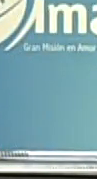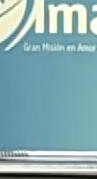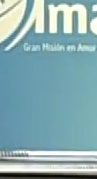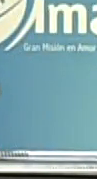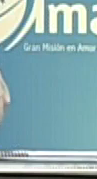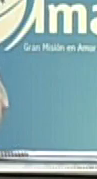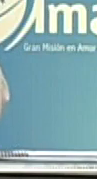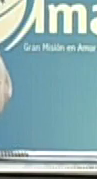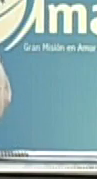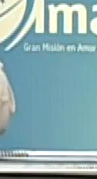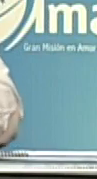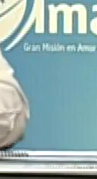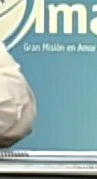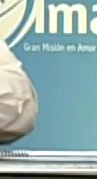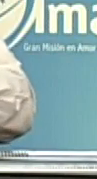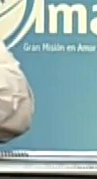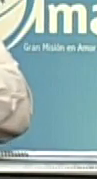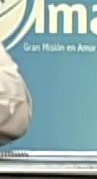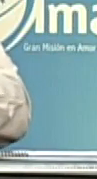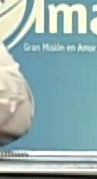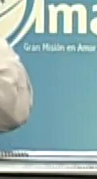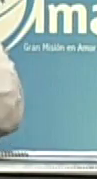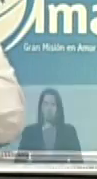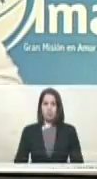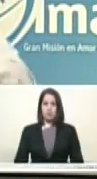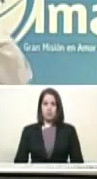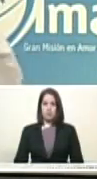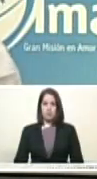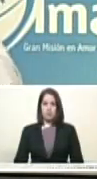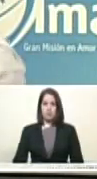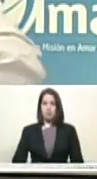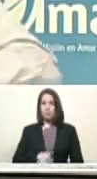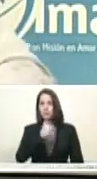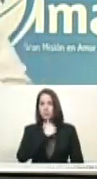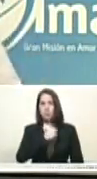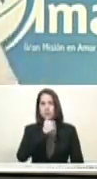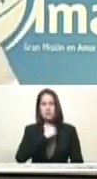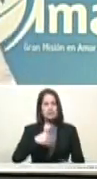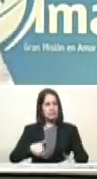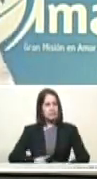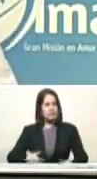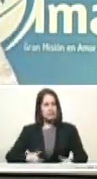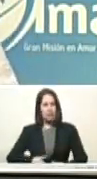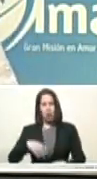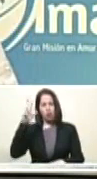Con mucha conciencia, mucha paciencia, mucha entereza, mucha lucha diaria,